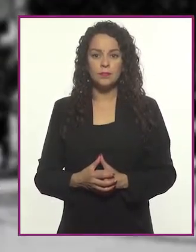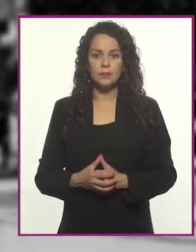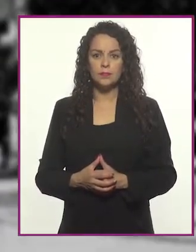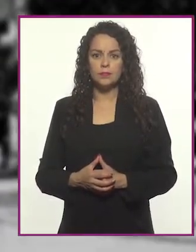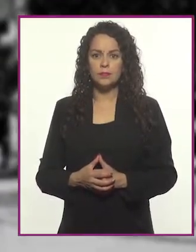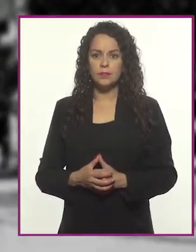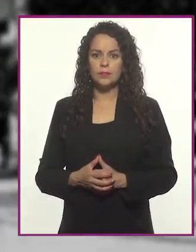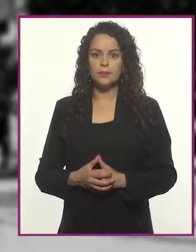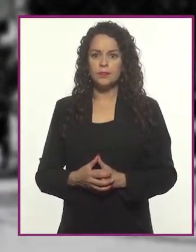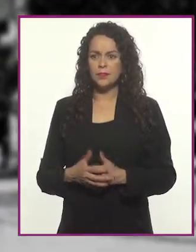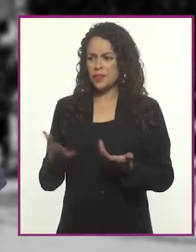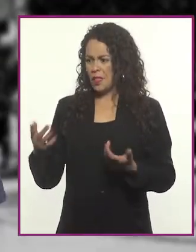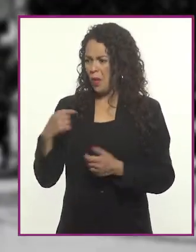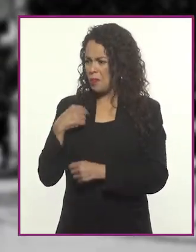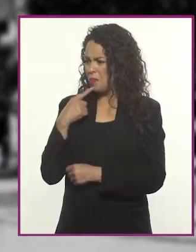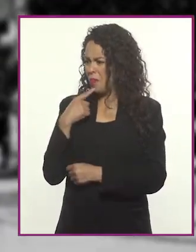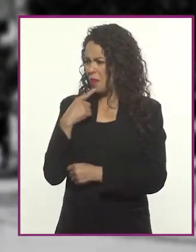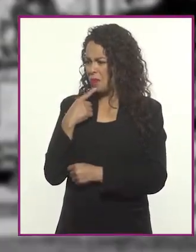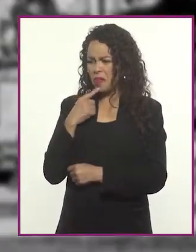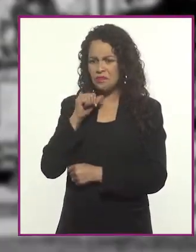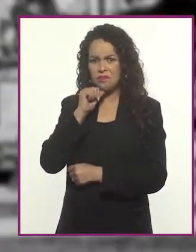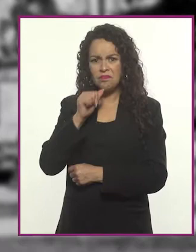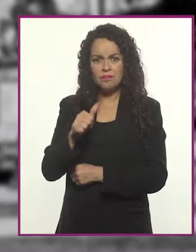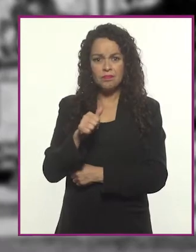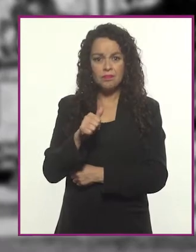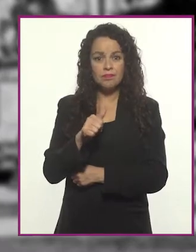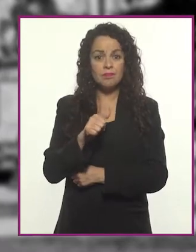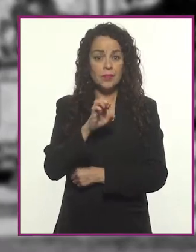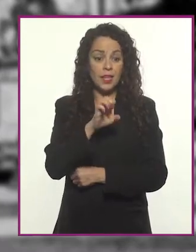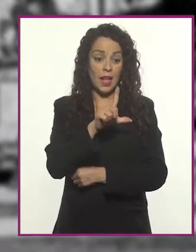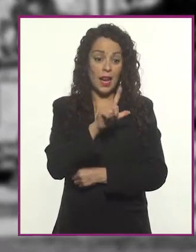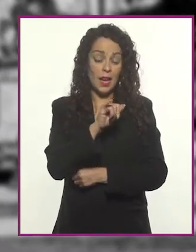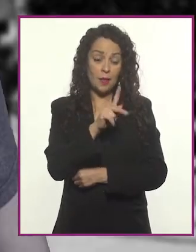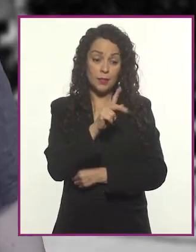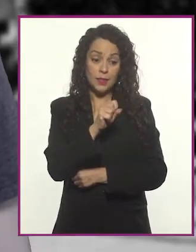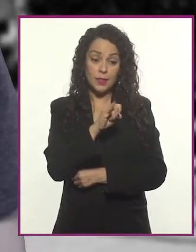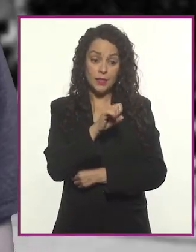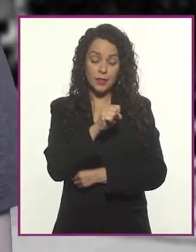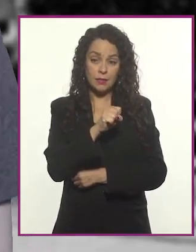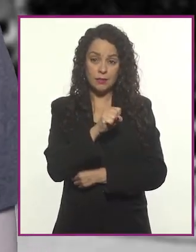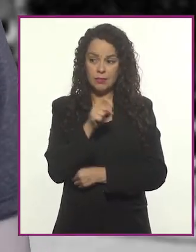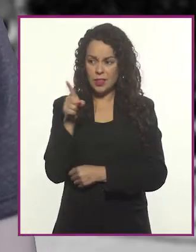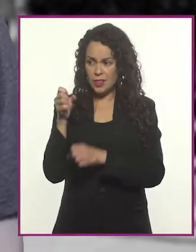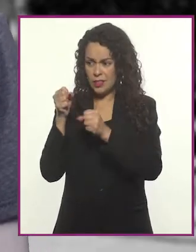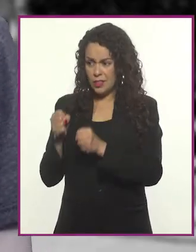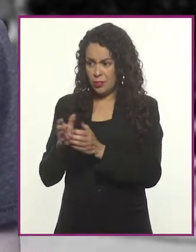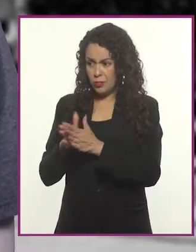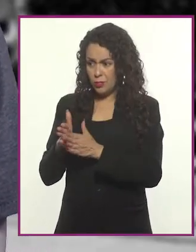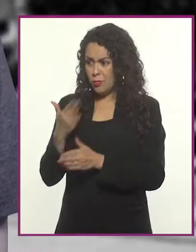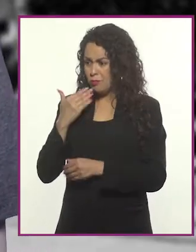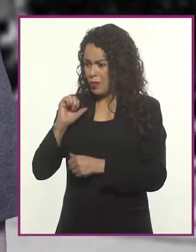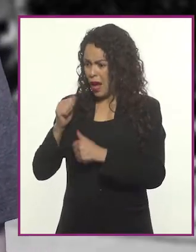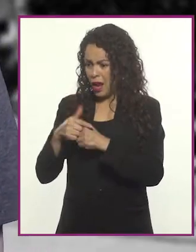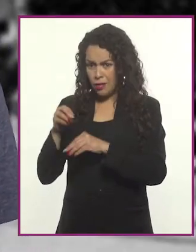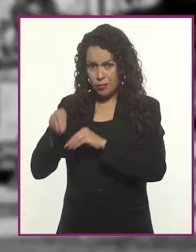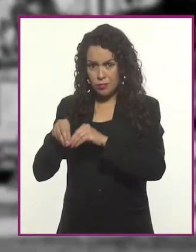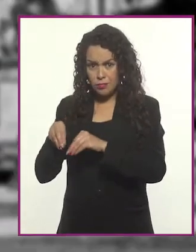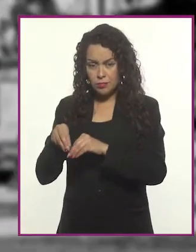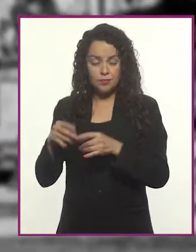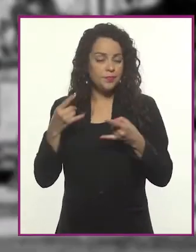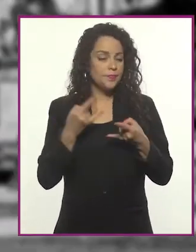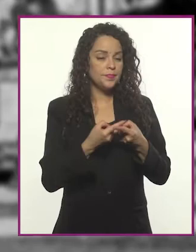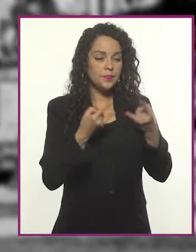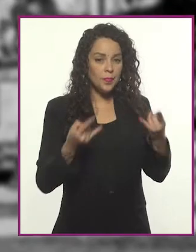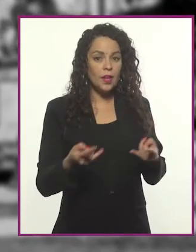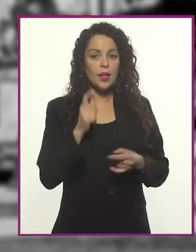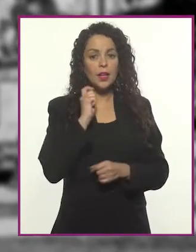Ah, caray, ni me supo. Una elipsis. ¿Estás seguro que el chocolate no tenía algo? Una historia